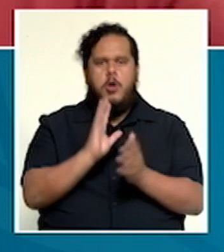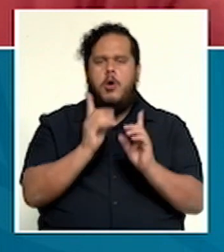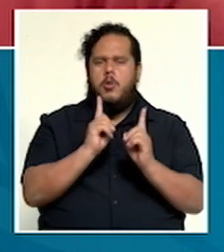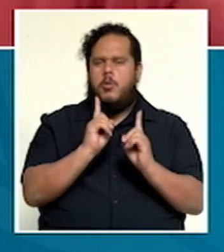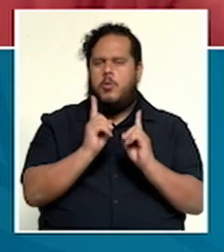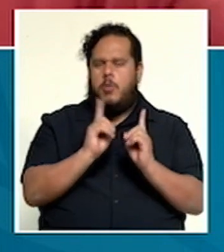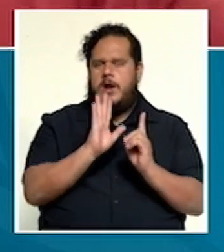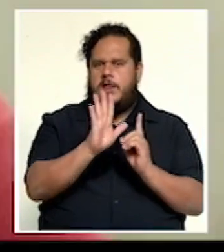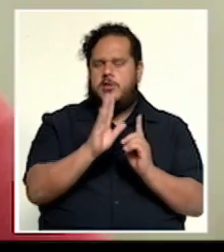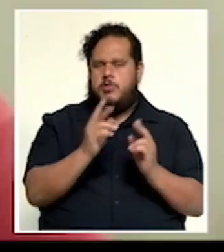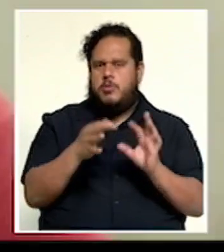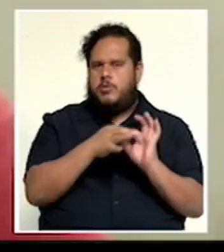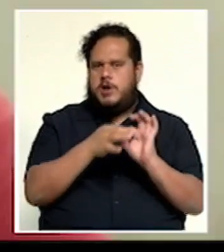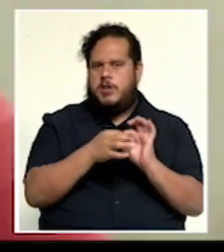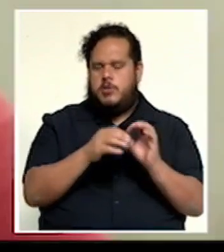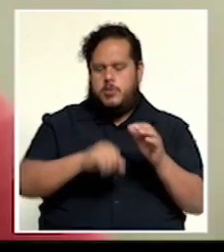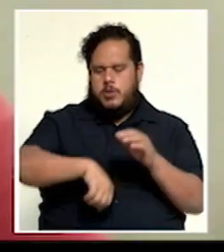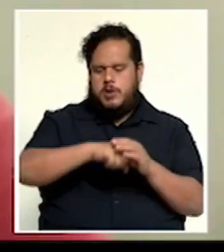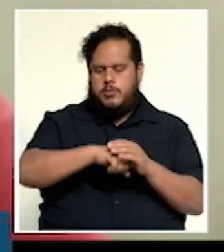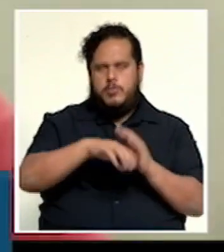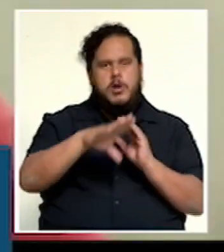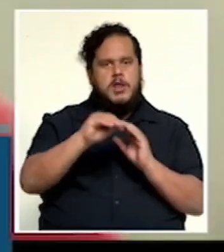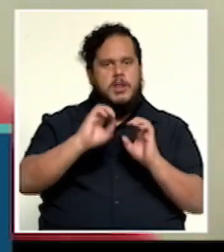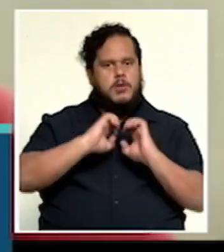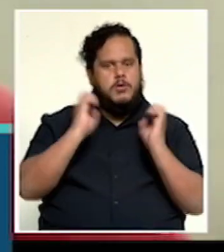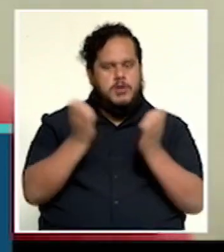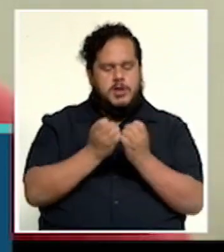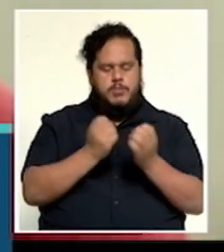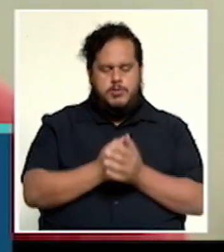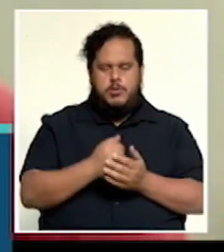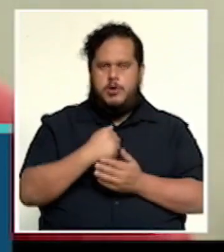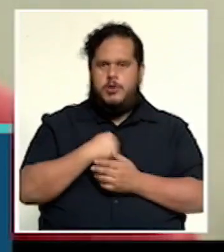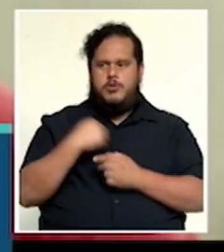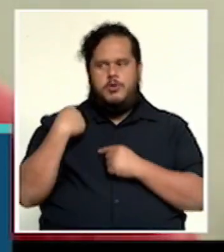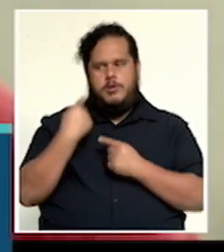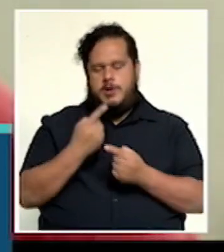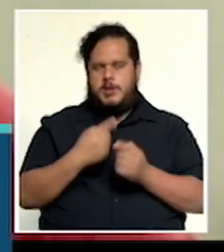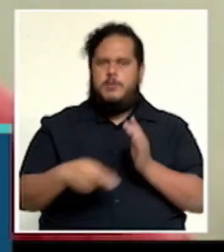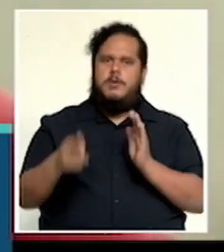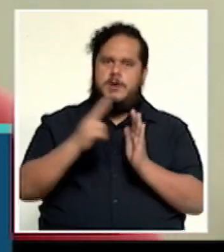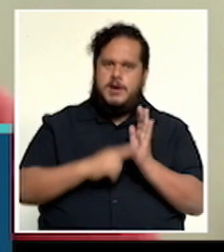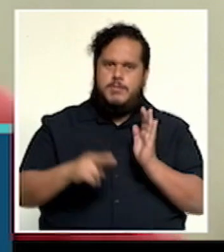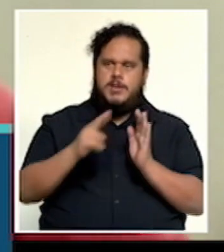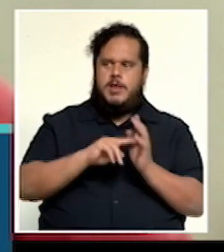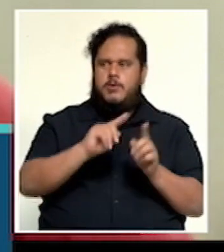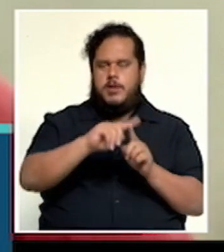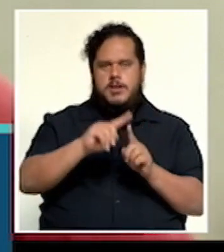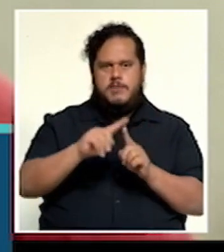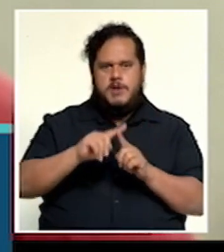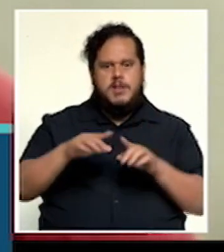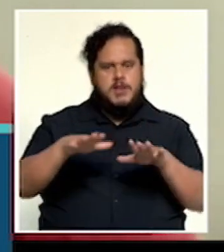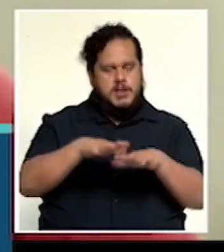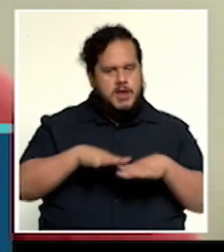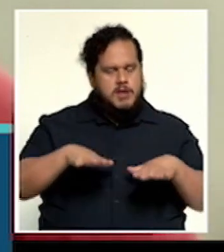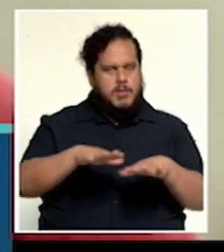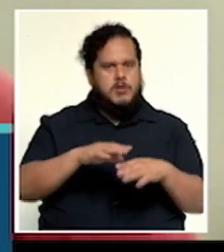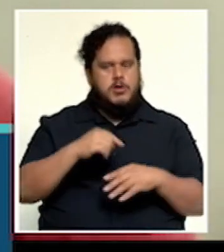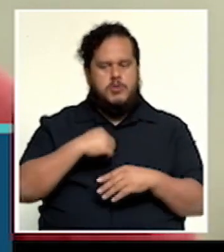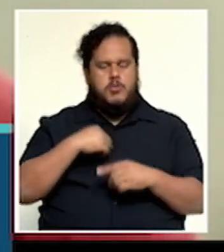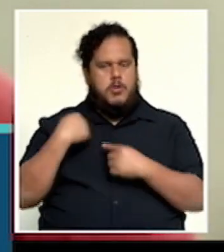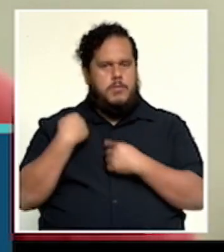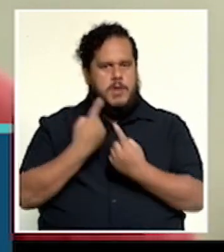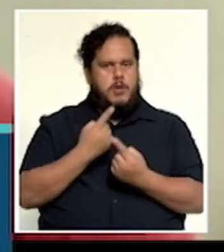equipos? Bueno, yo lo he venido repitiendo en diferentes espacios. Vengo de